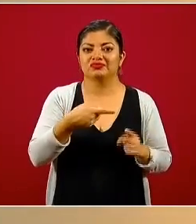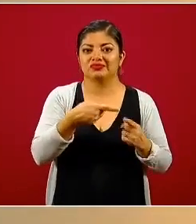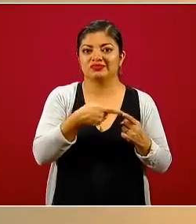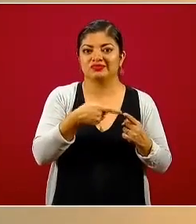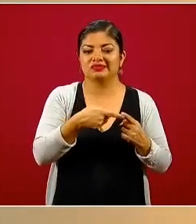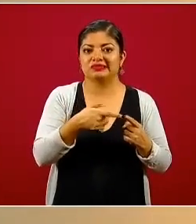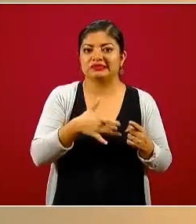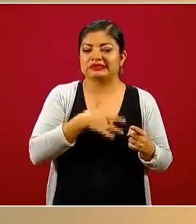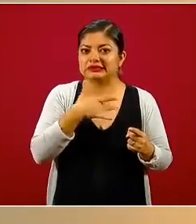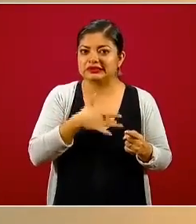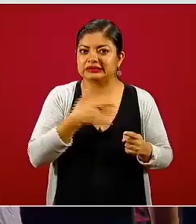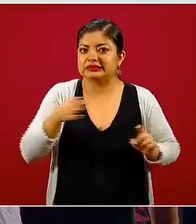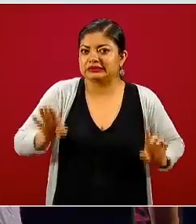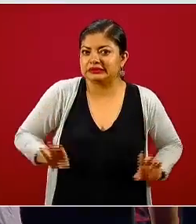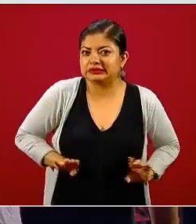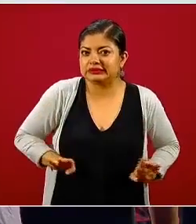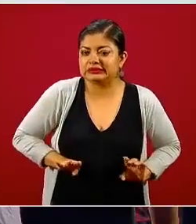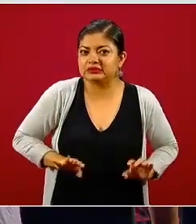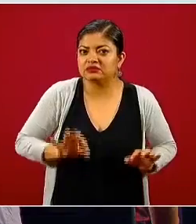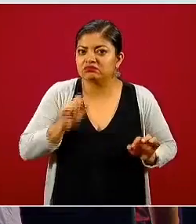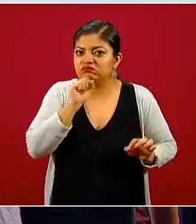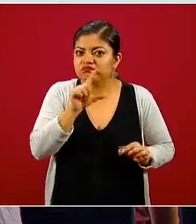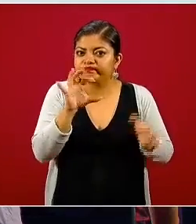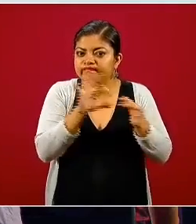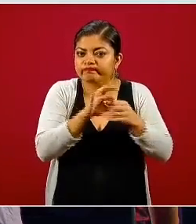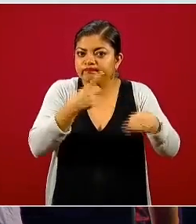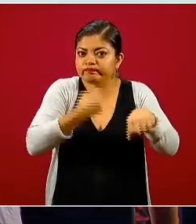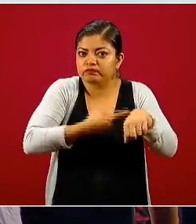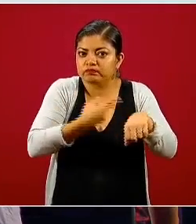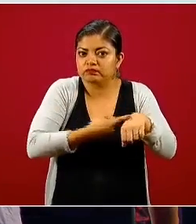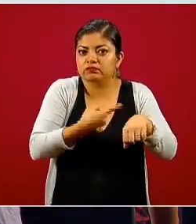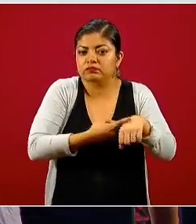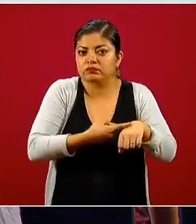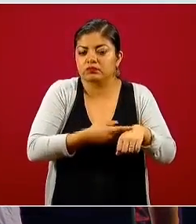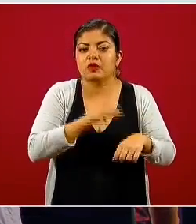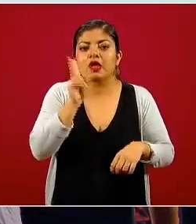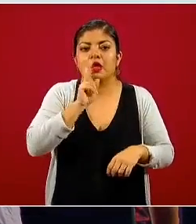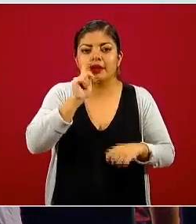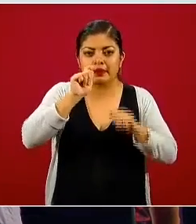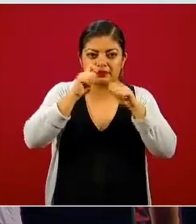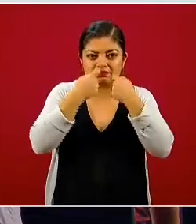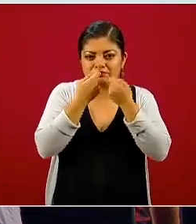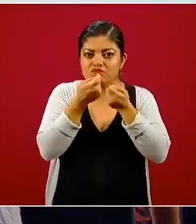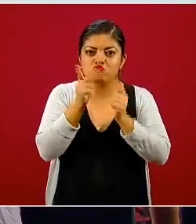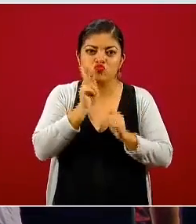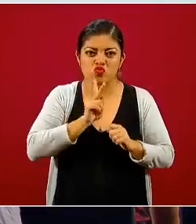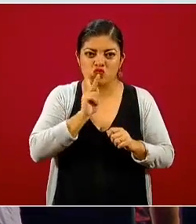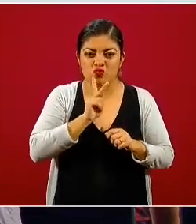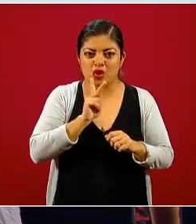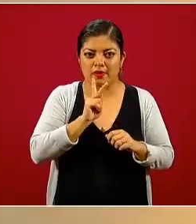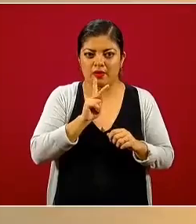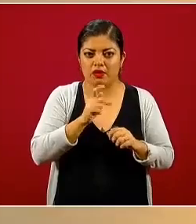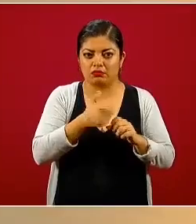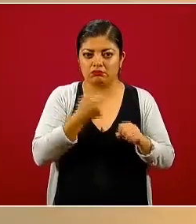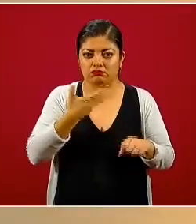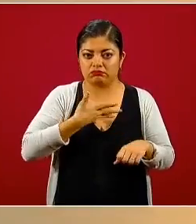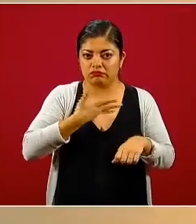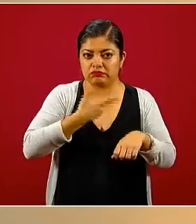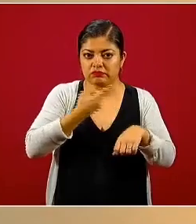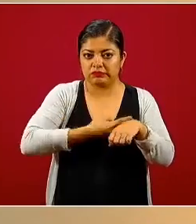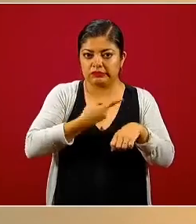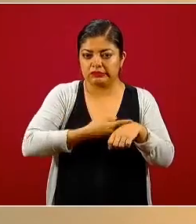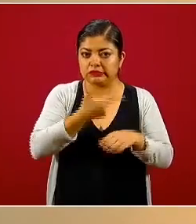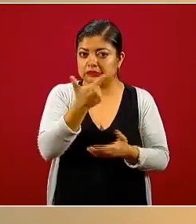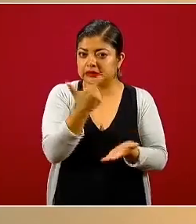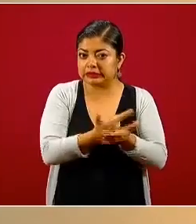tienen síntomas característicos y se les toma una muestra a las personas que tienen enfermedad